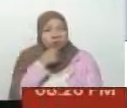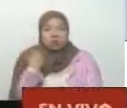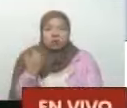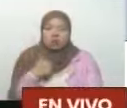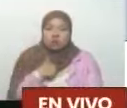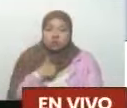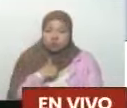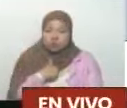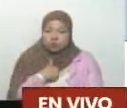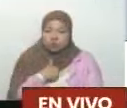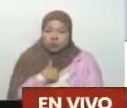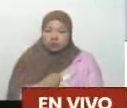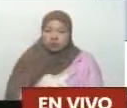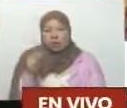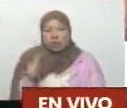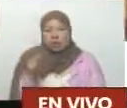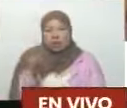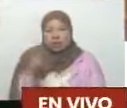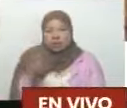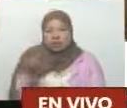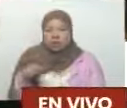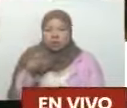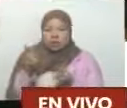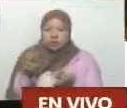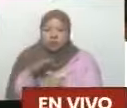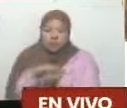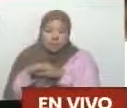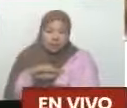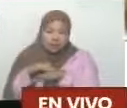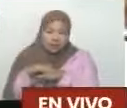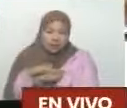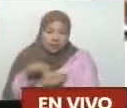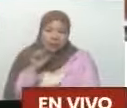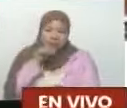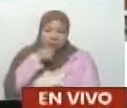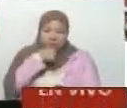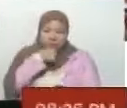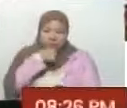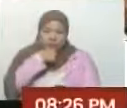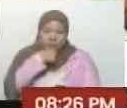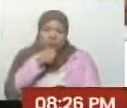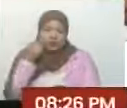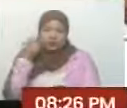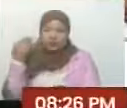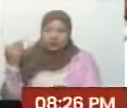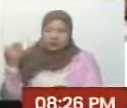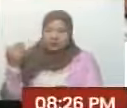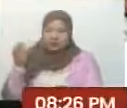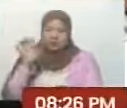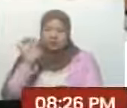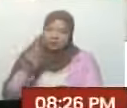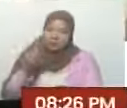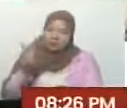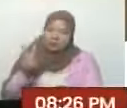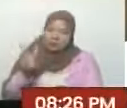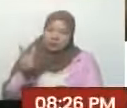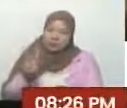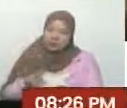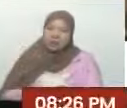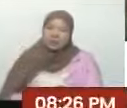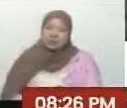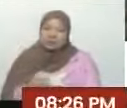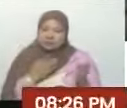yo. Se trata del nuevo ministro del Poder Popular para Abuelos y Abuelas de la Patria.